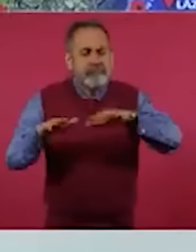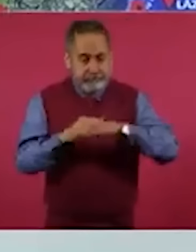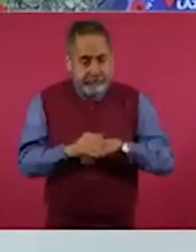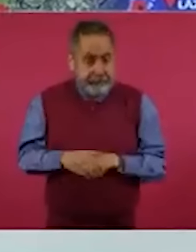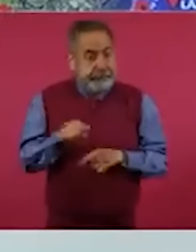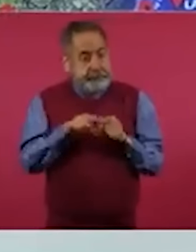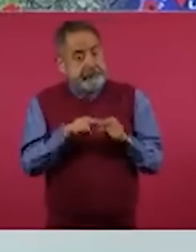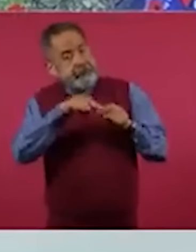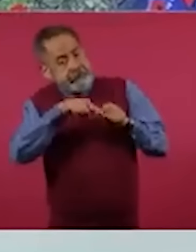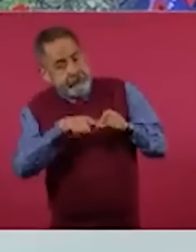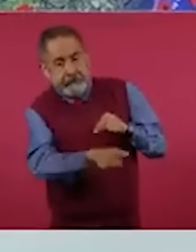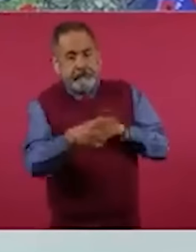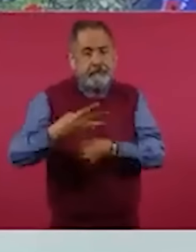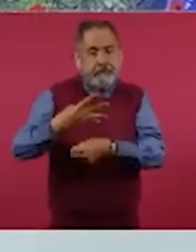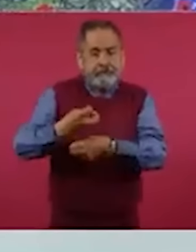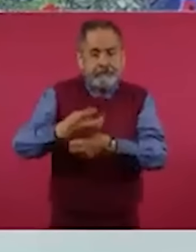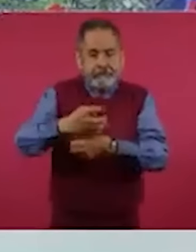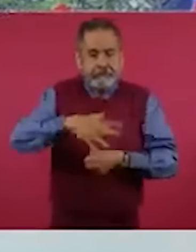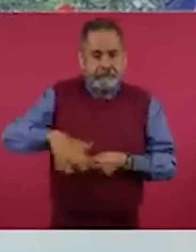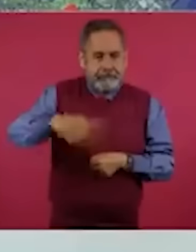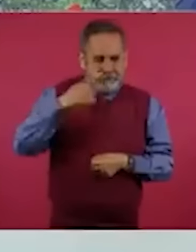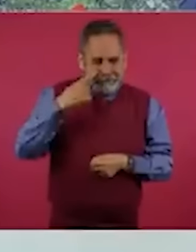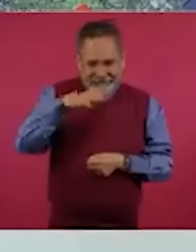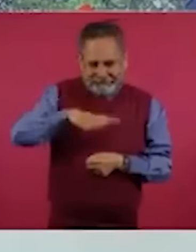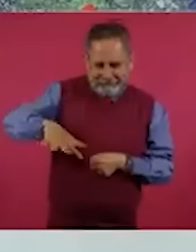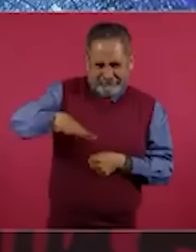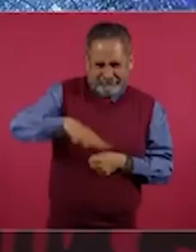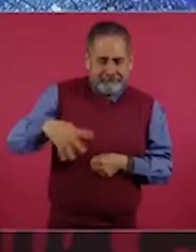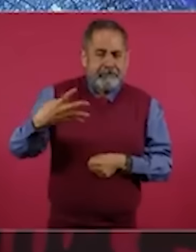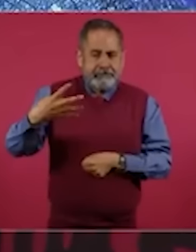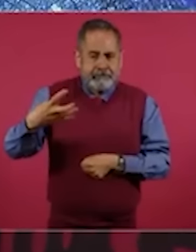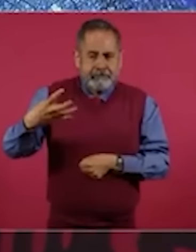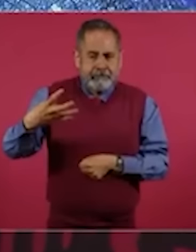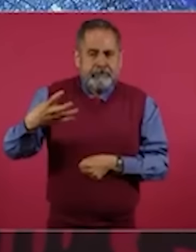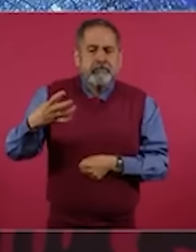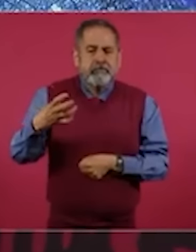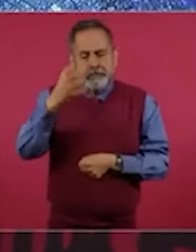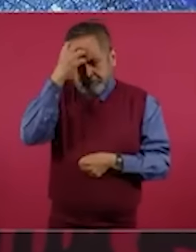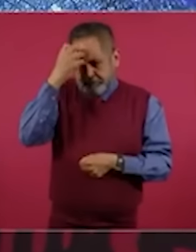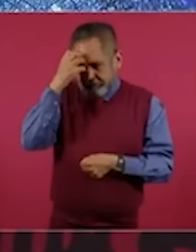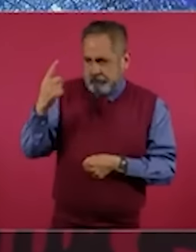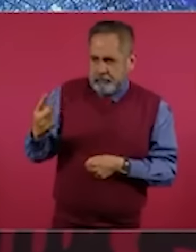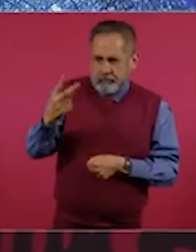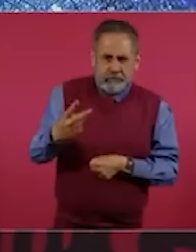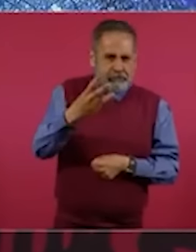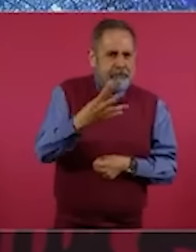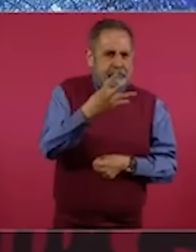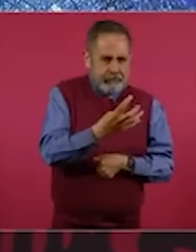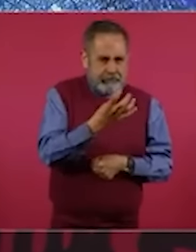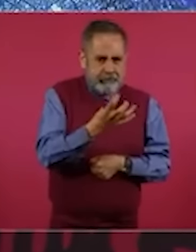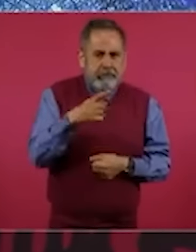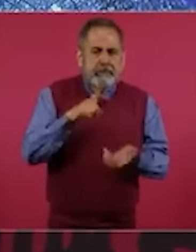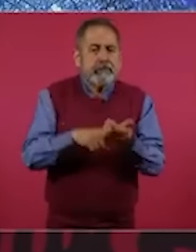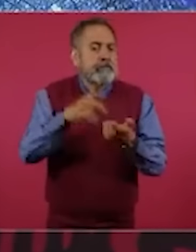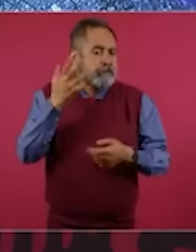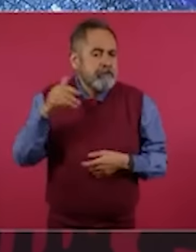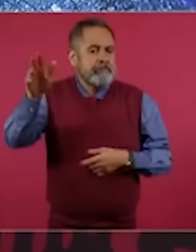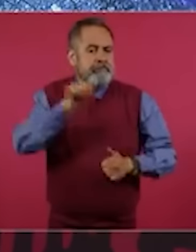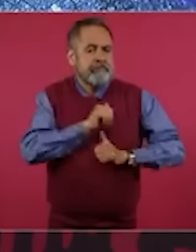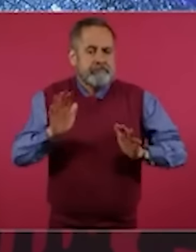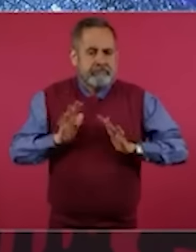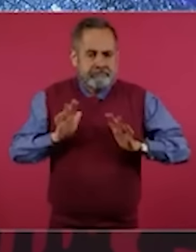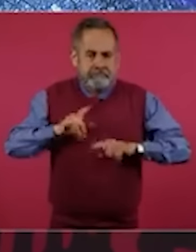cruzamos a la cuarta sección. Este gran ojo es la cuarta sección de Chapultepec. Aquí estaba la industria militar, que se